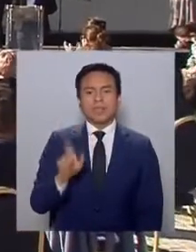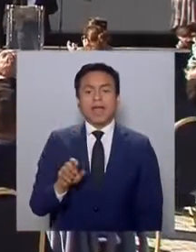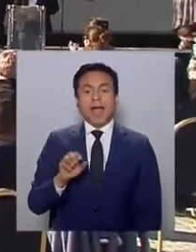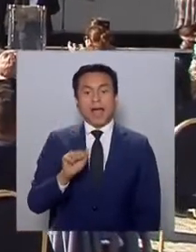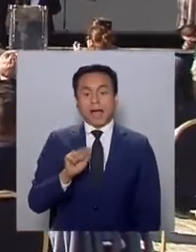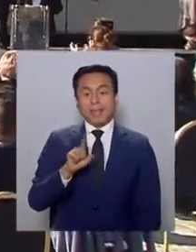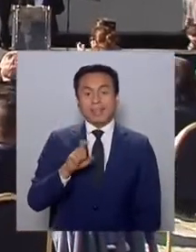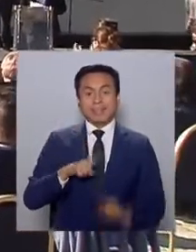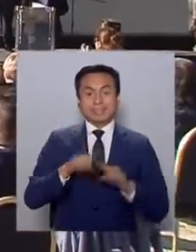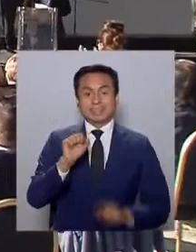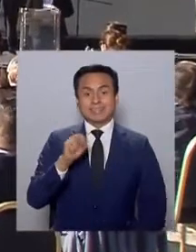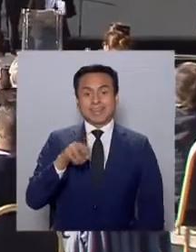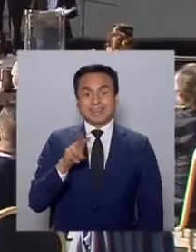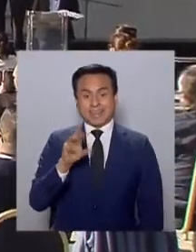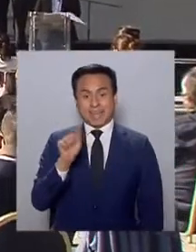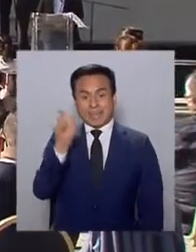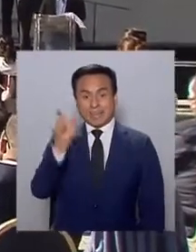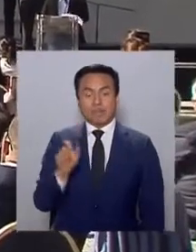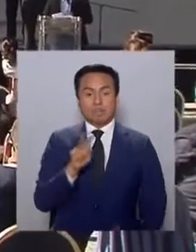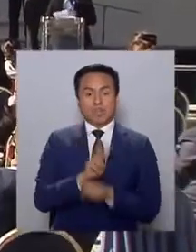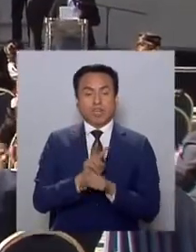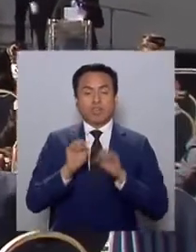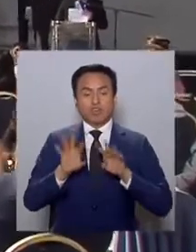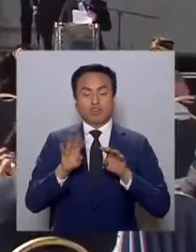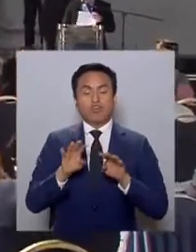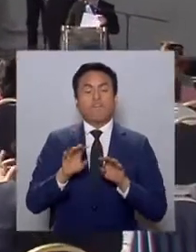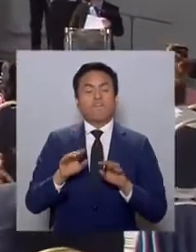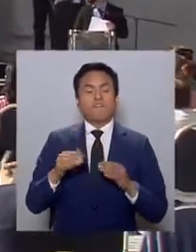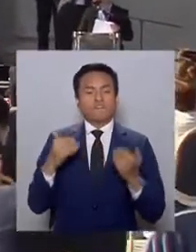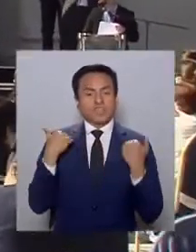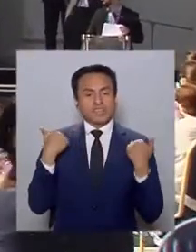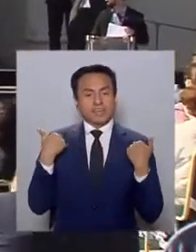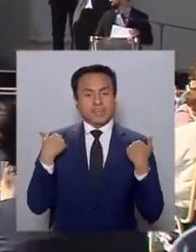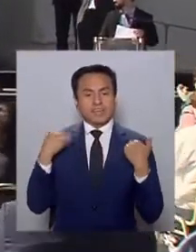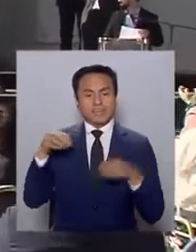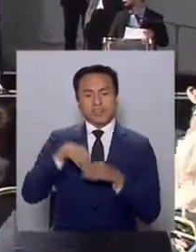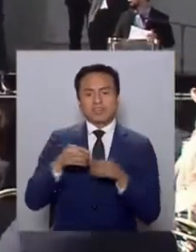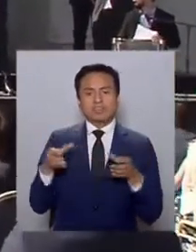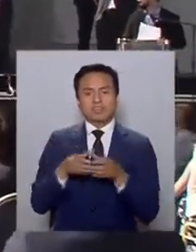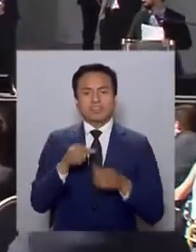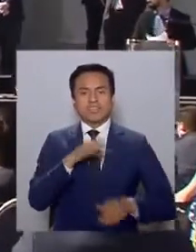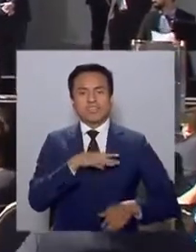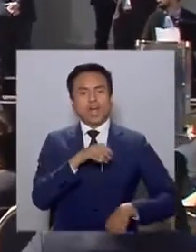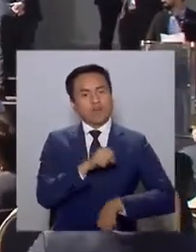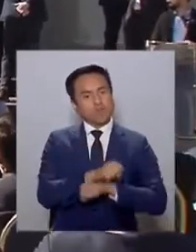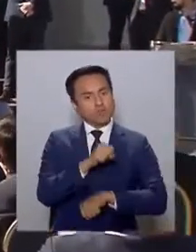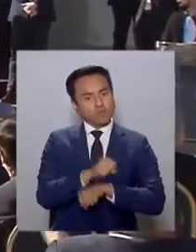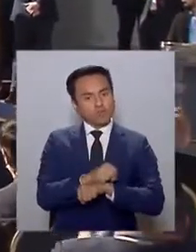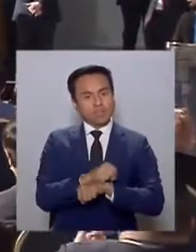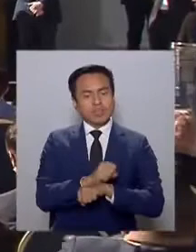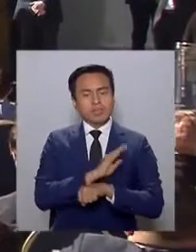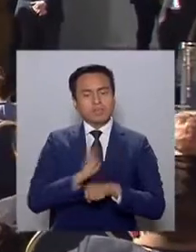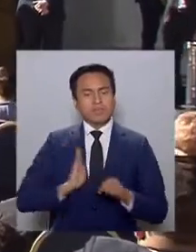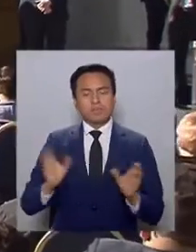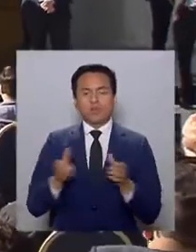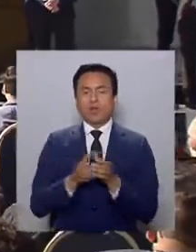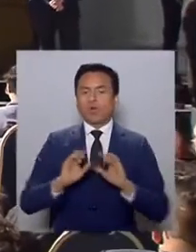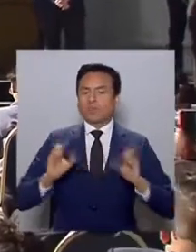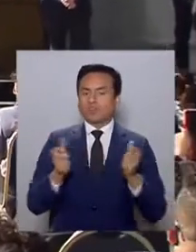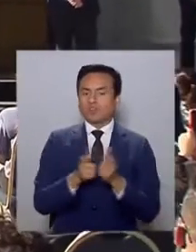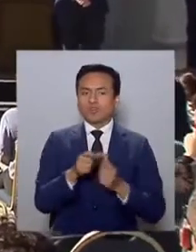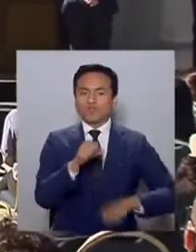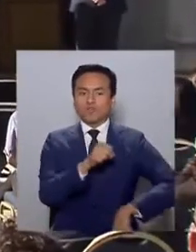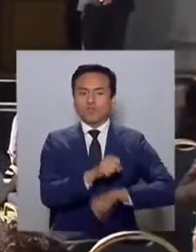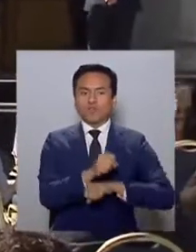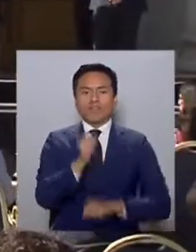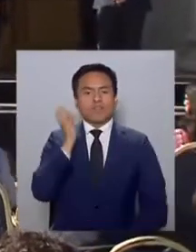Alexandra Venado Vergara es profesora de Educación Física, integró la Selección Chilena de Fútbol, fue miembro de la Comisión de